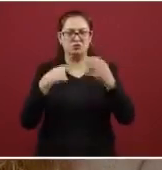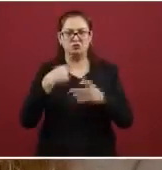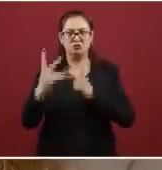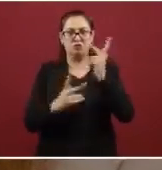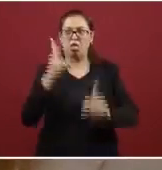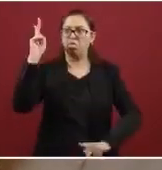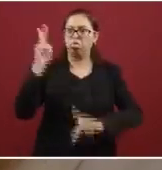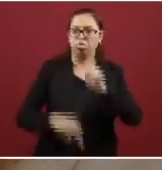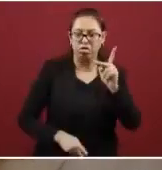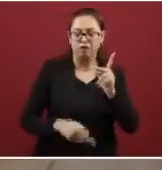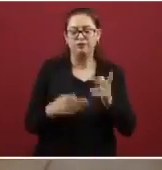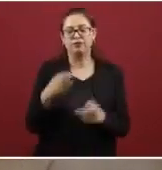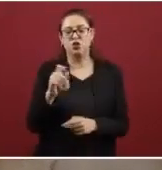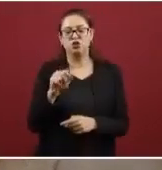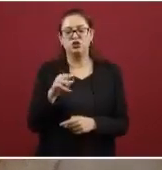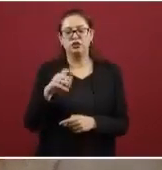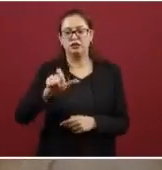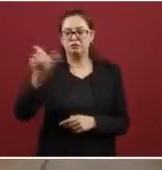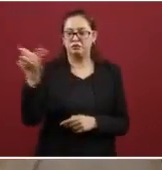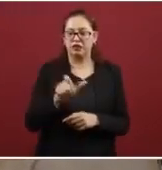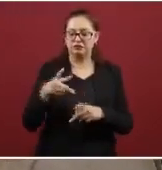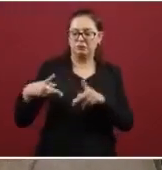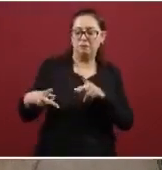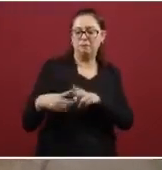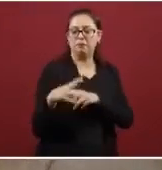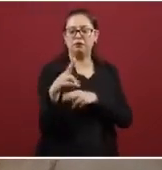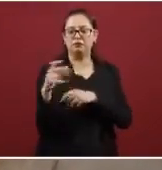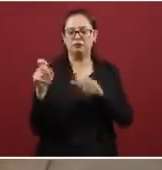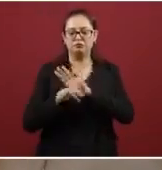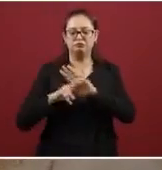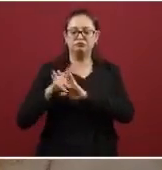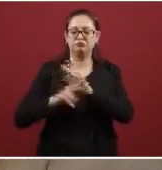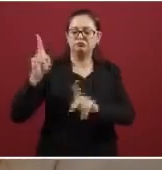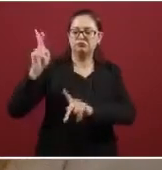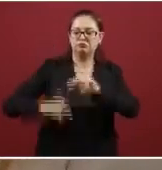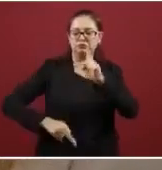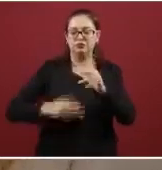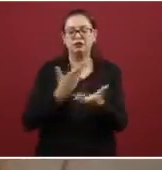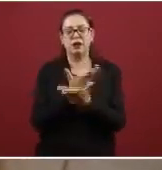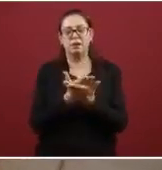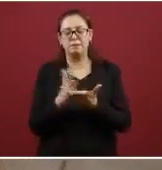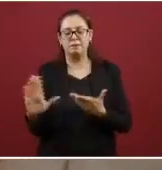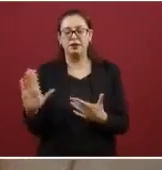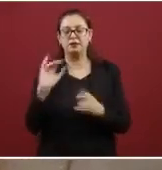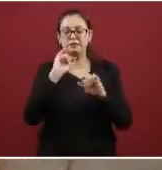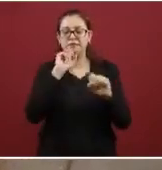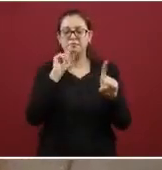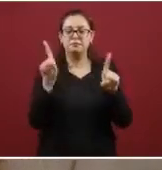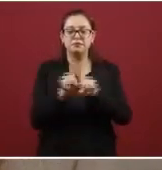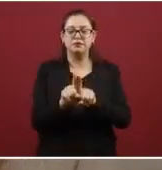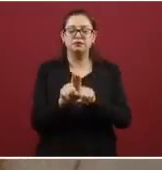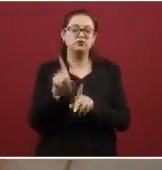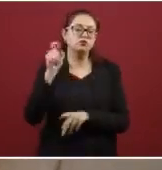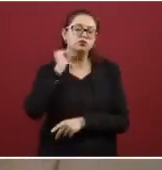en esta parte Notimex cortó esa parte del video. Y además también hay denuncias